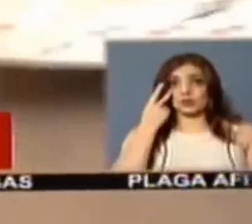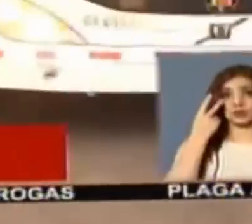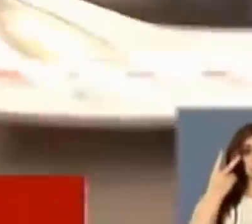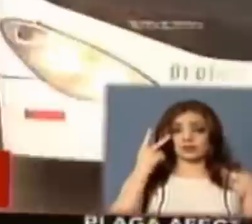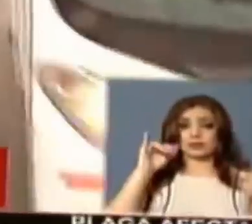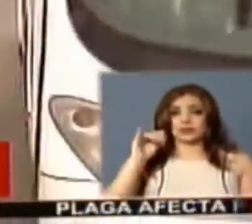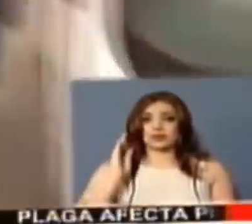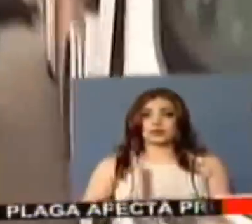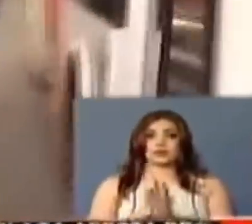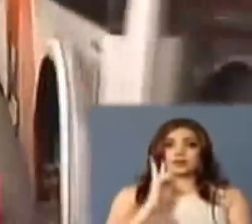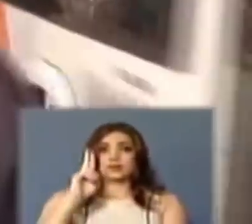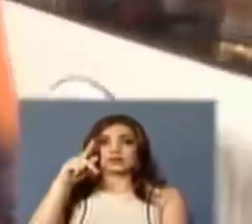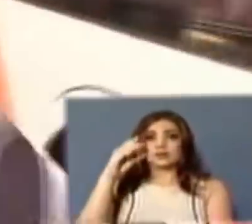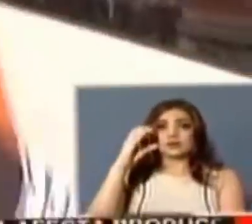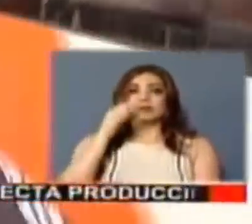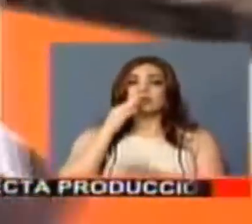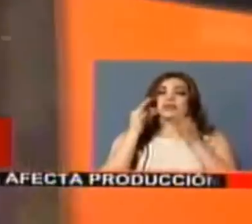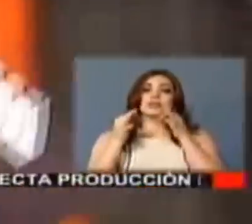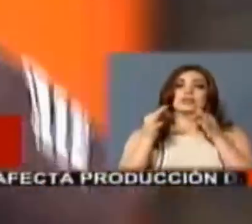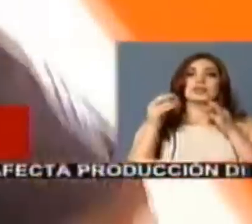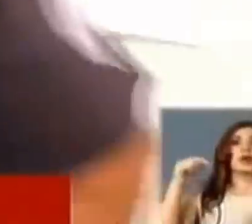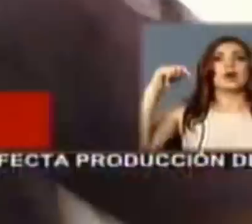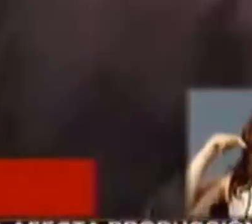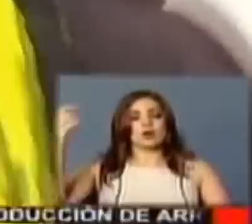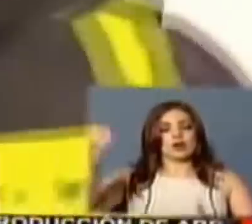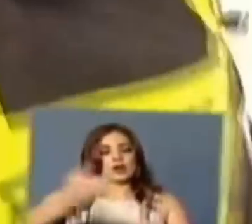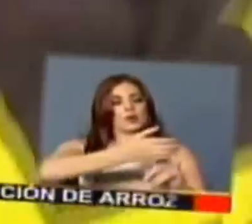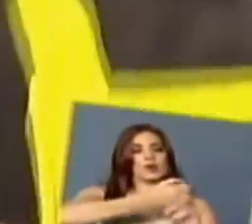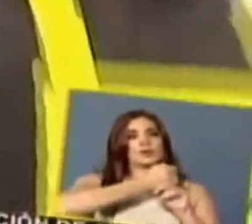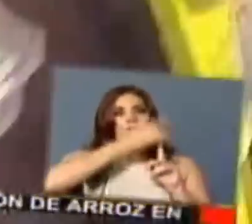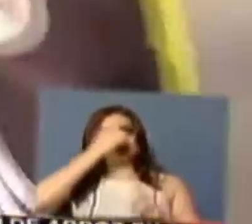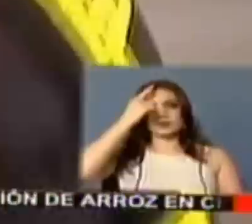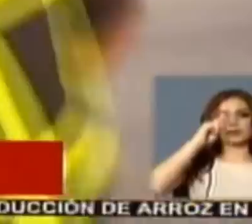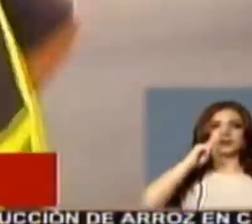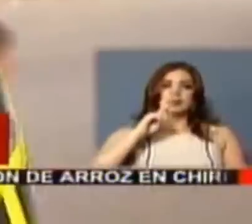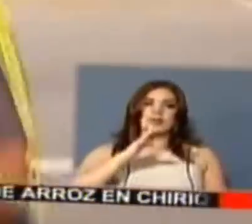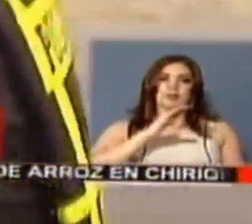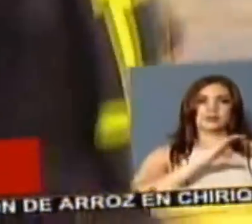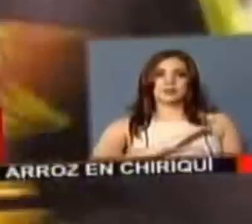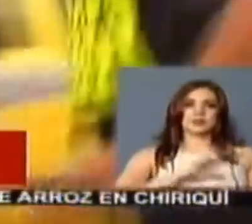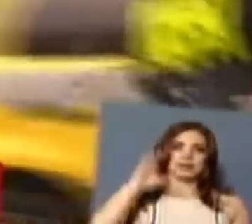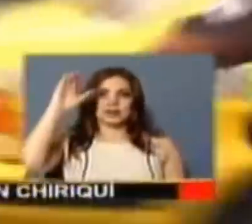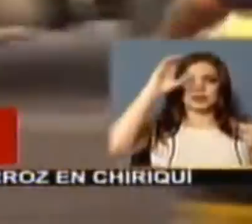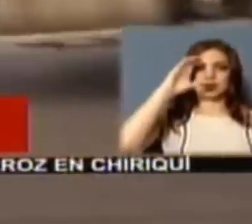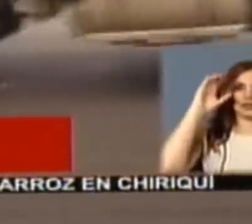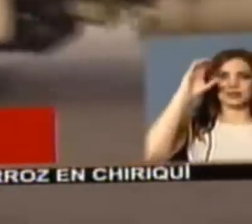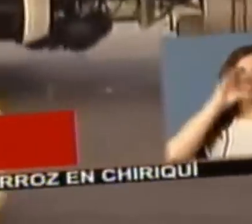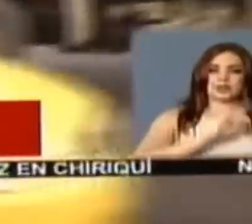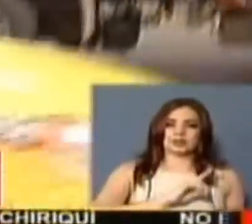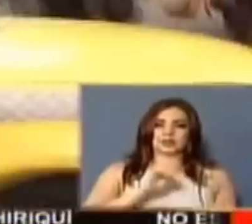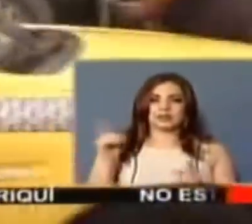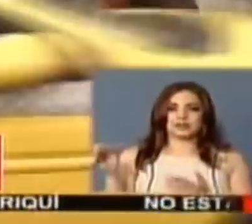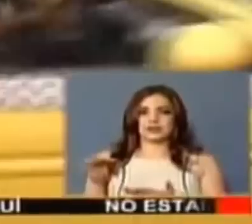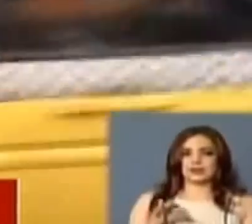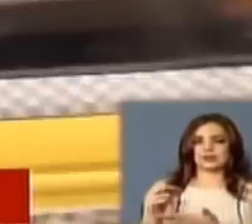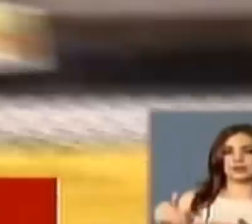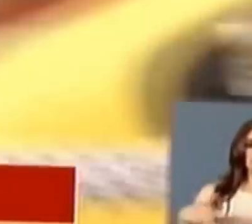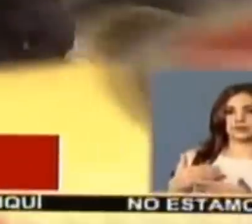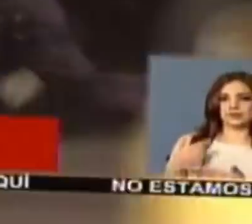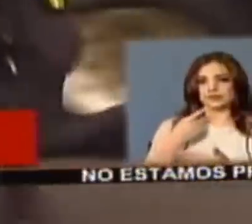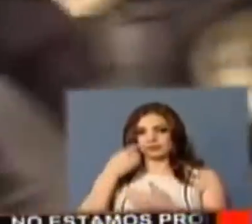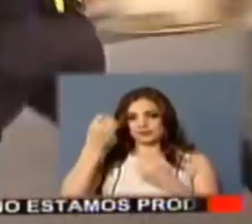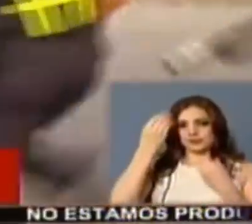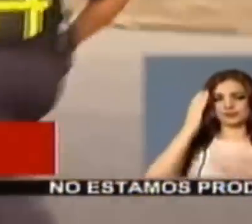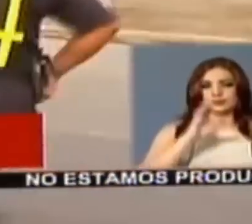escenas a través de RPC Noticias, fue capturado hoy por unidades del bloque de búsqueda y trasladado a la estación policial de Pueblo